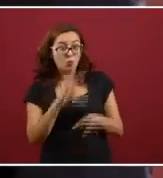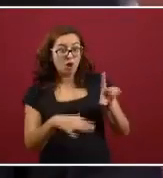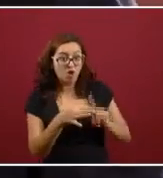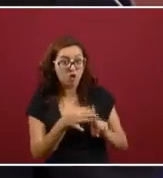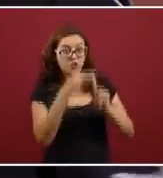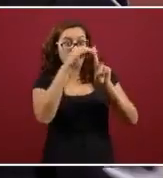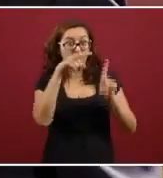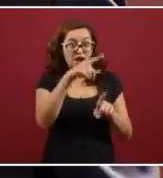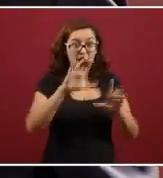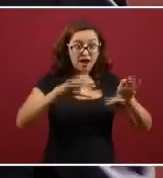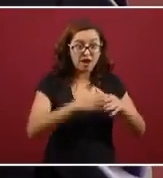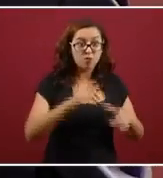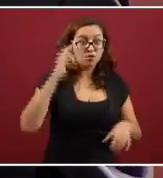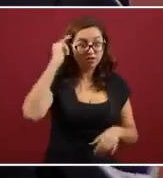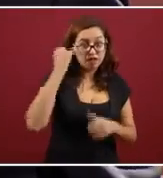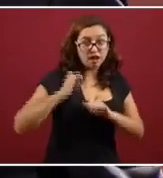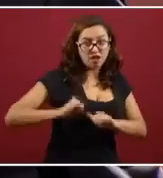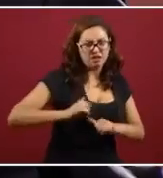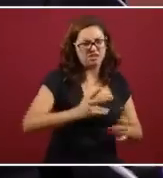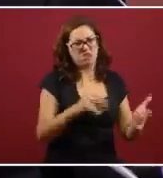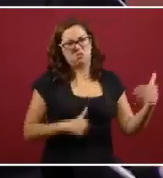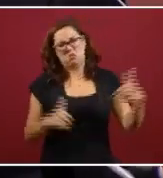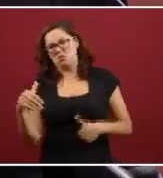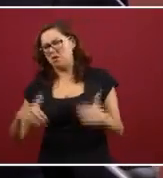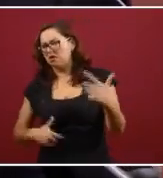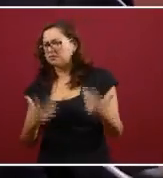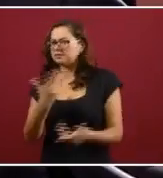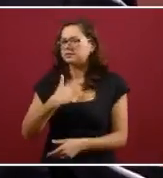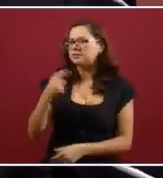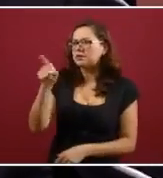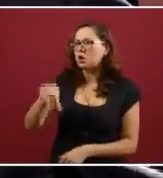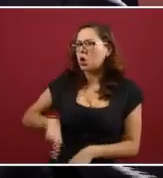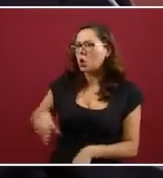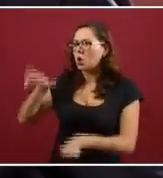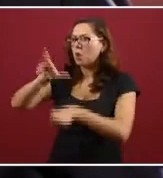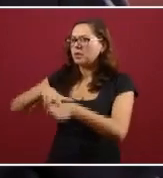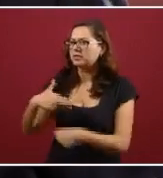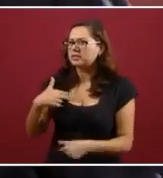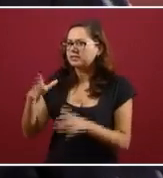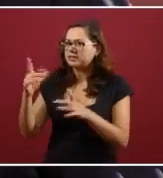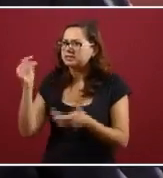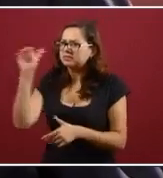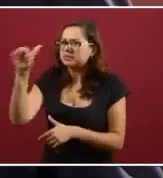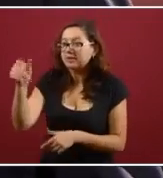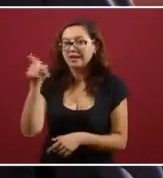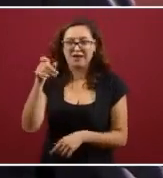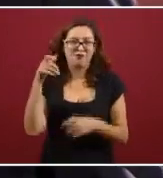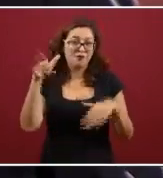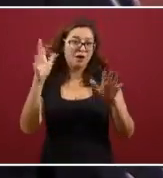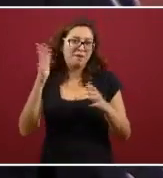manifestaron con el gobernador en aquel entonces. Mi maestro, González Pedrero,